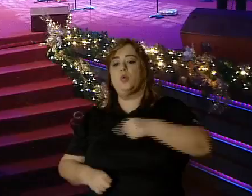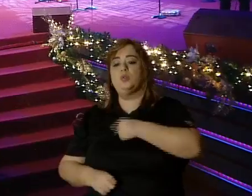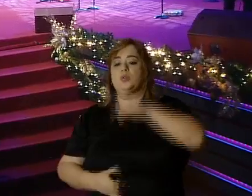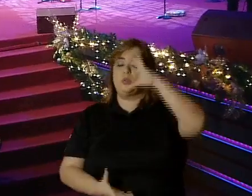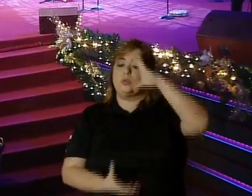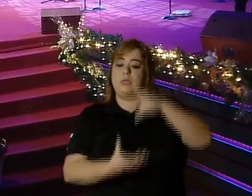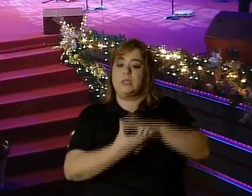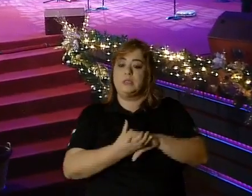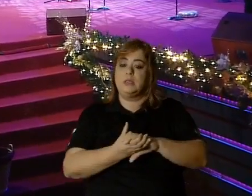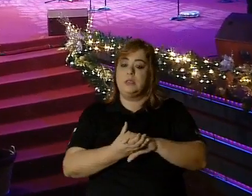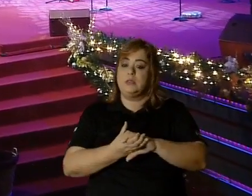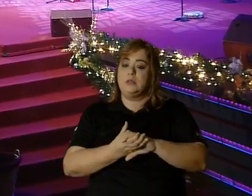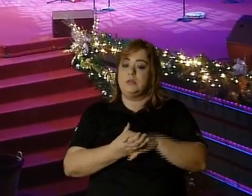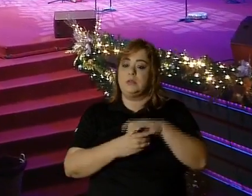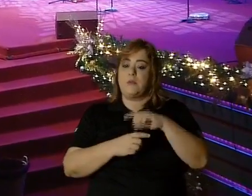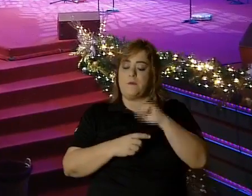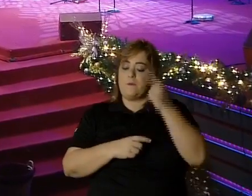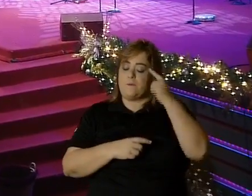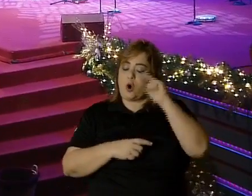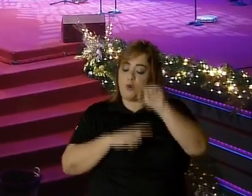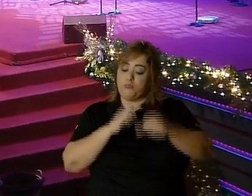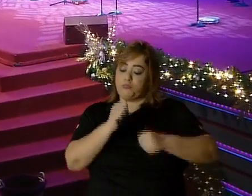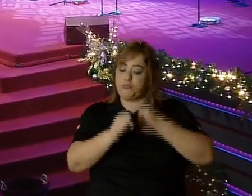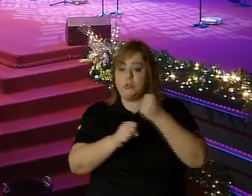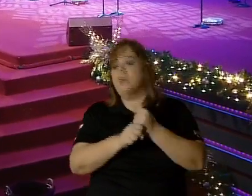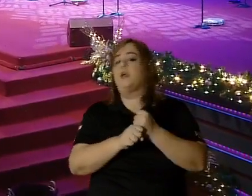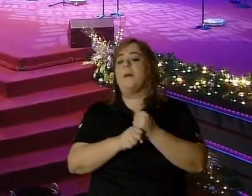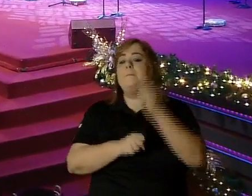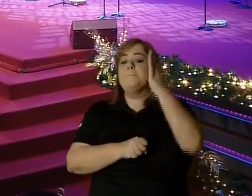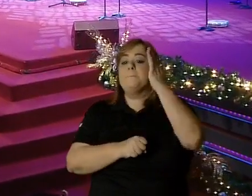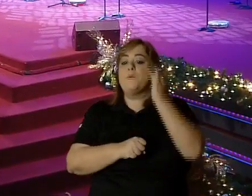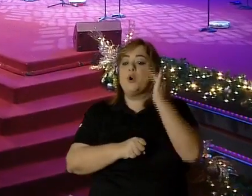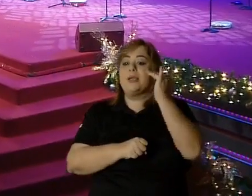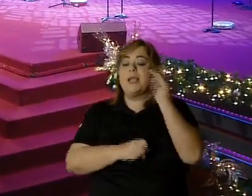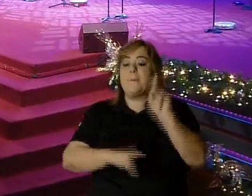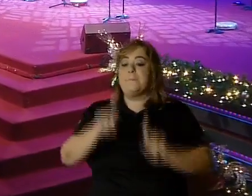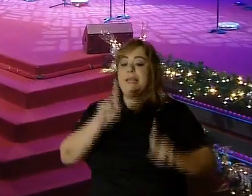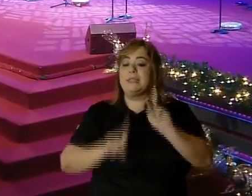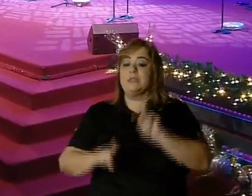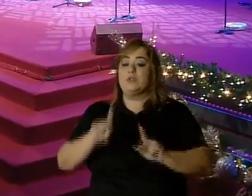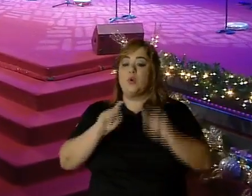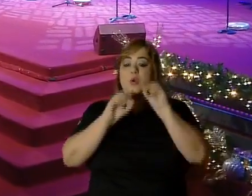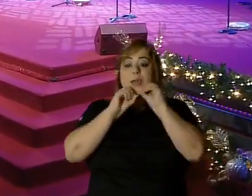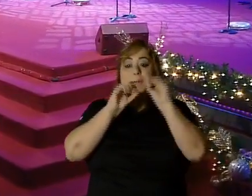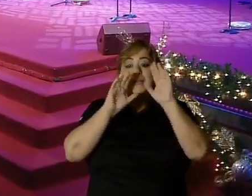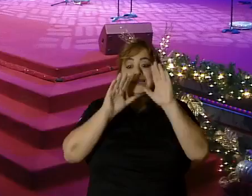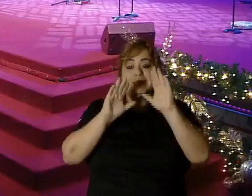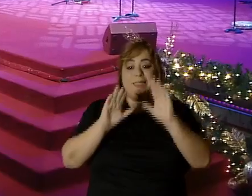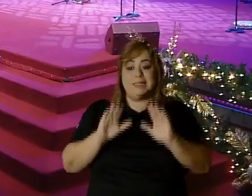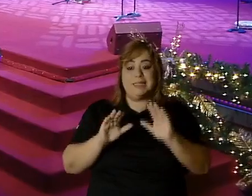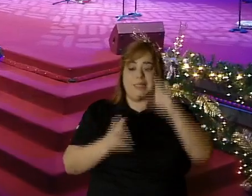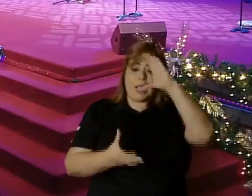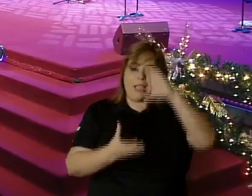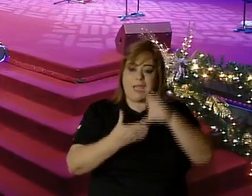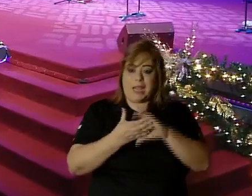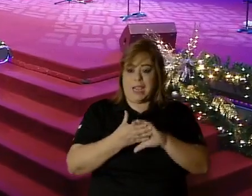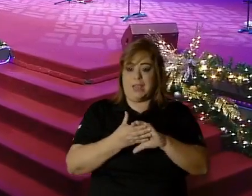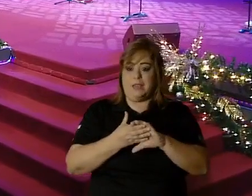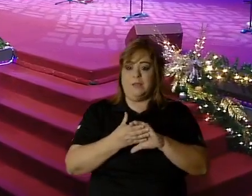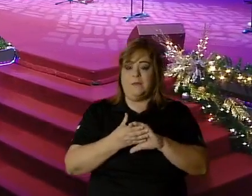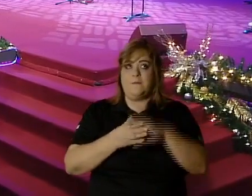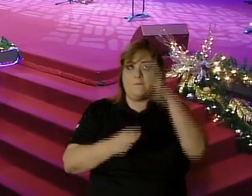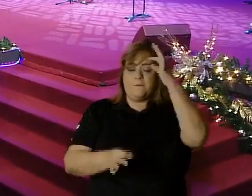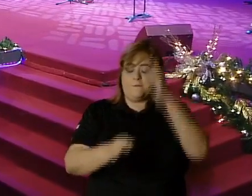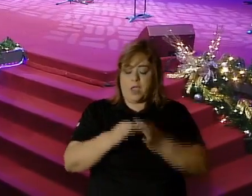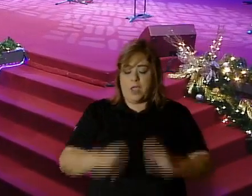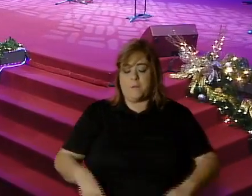nosotros durante todo este tiempo, porque el justo por su fe vivirá. Recibe nuestra ofrenda,